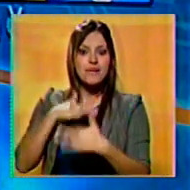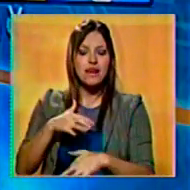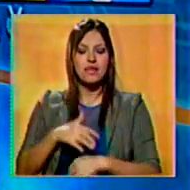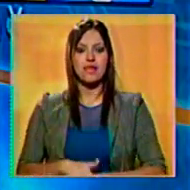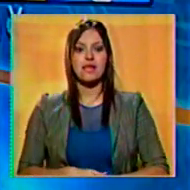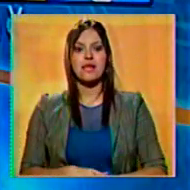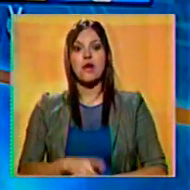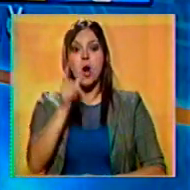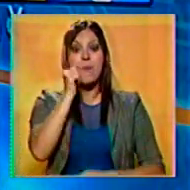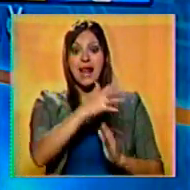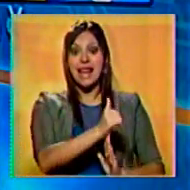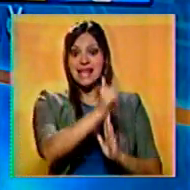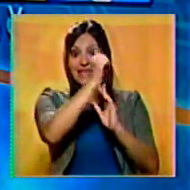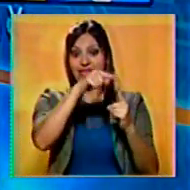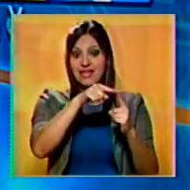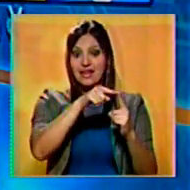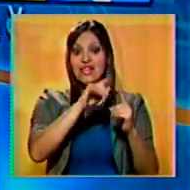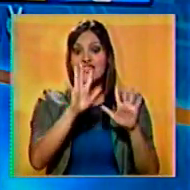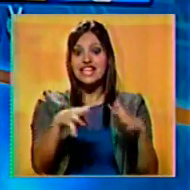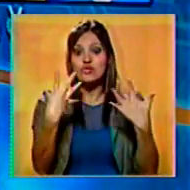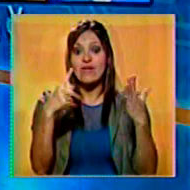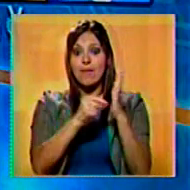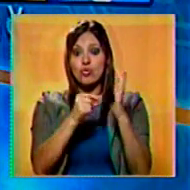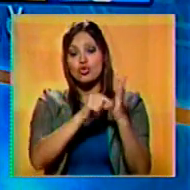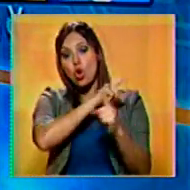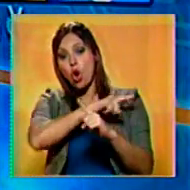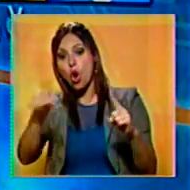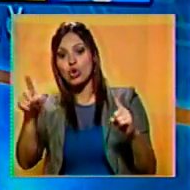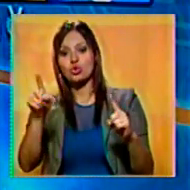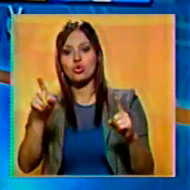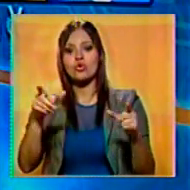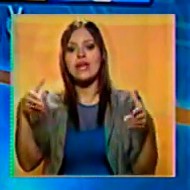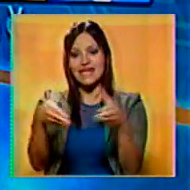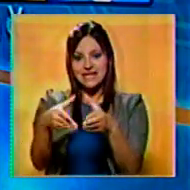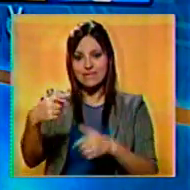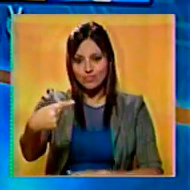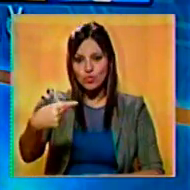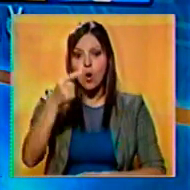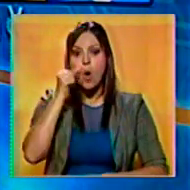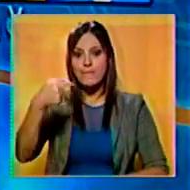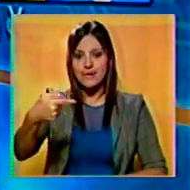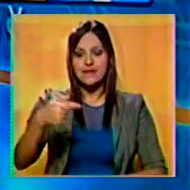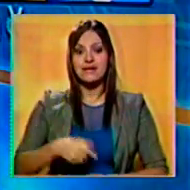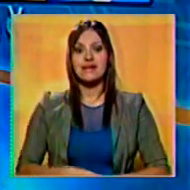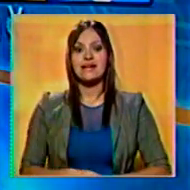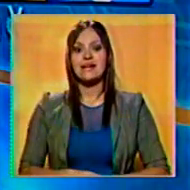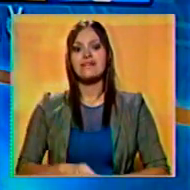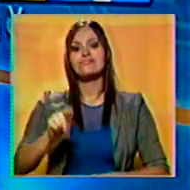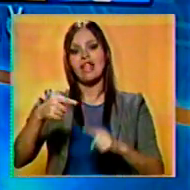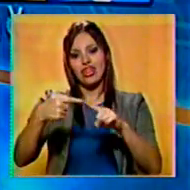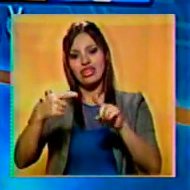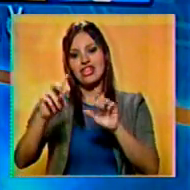el ataque de Trotamundos con 19 puntos, mientras que por Gaiteros, Peter Fietek aportó